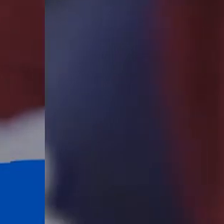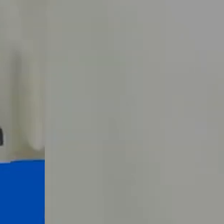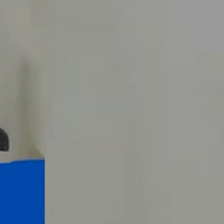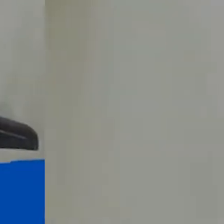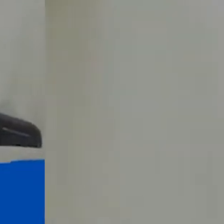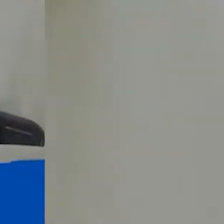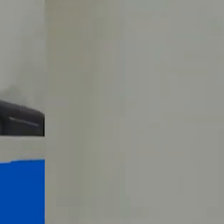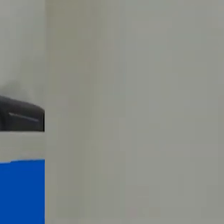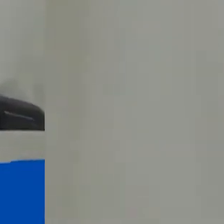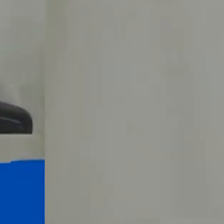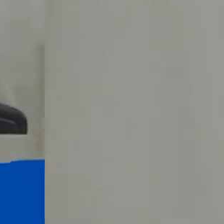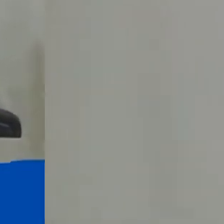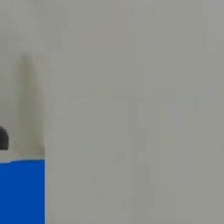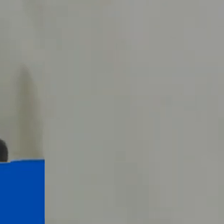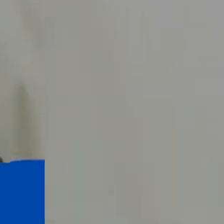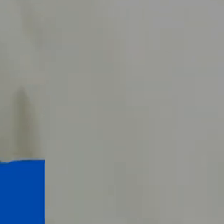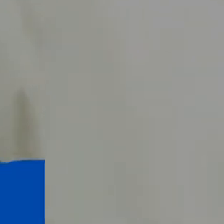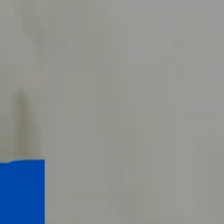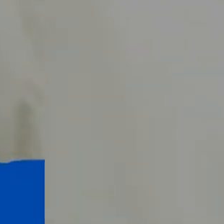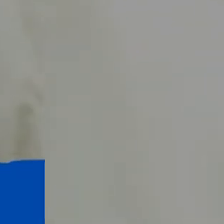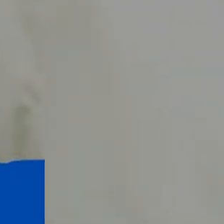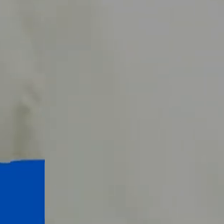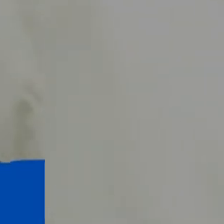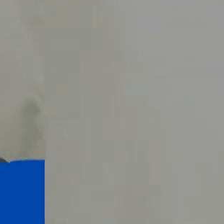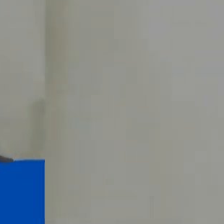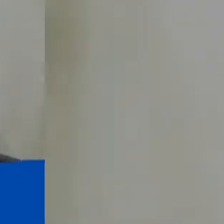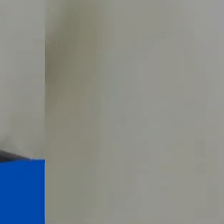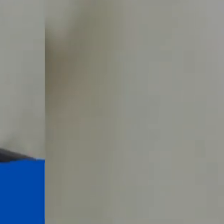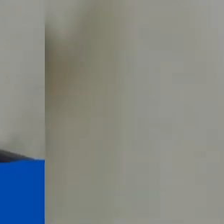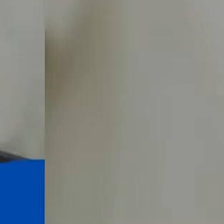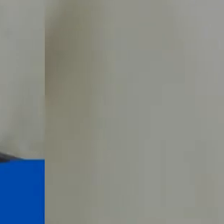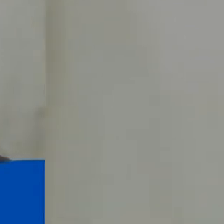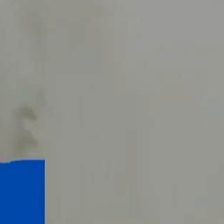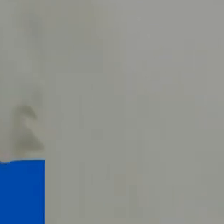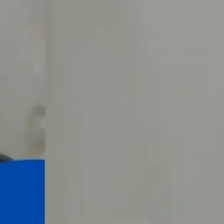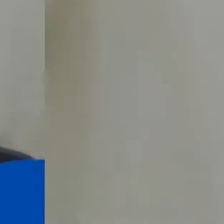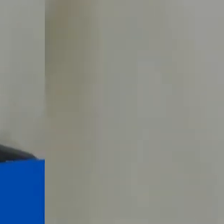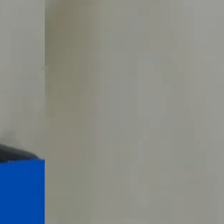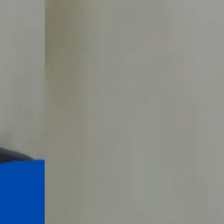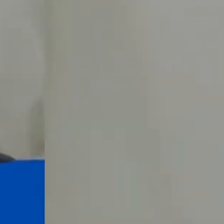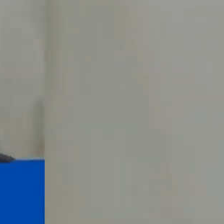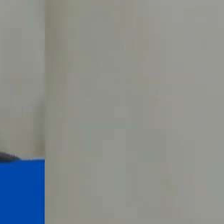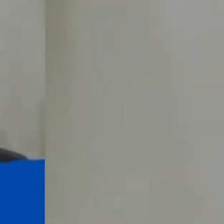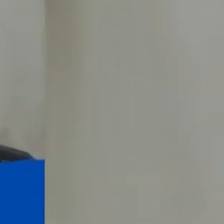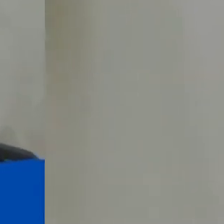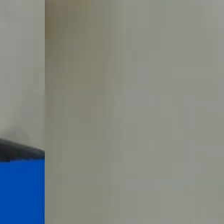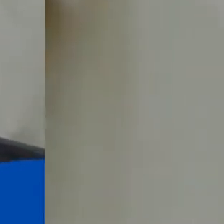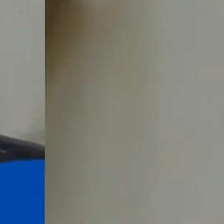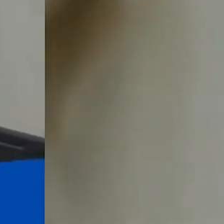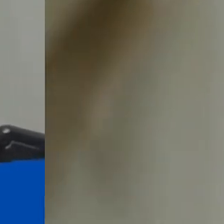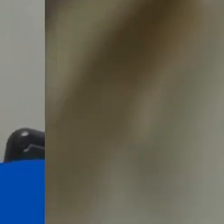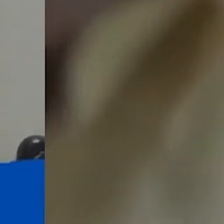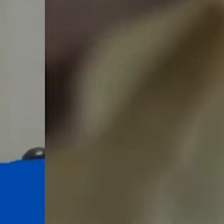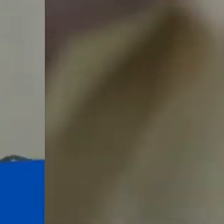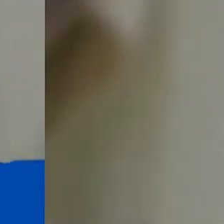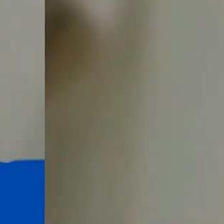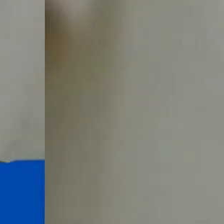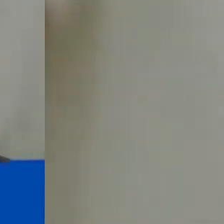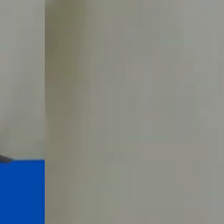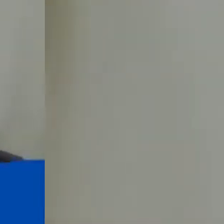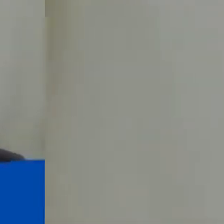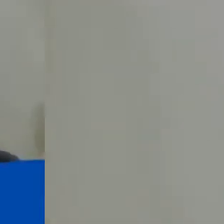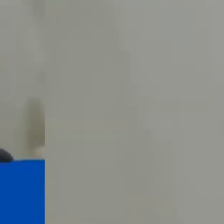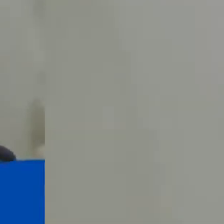con el propósito de ampliar la capacidad de respuesta a las inquietudes de la población sobre el hobbit 19